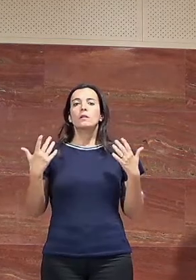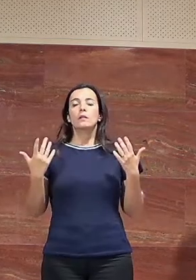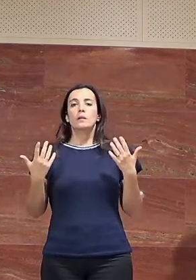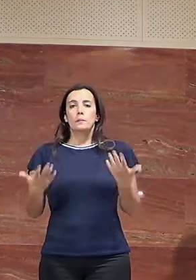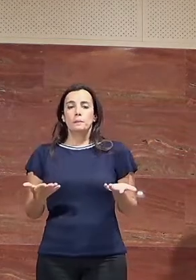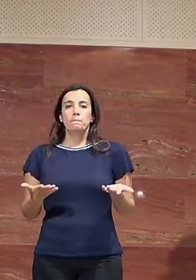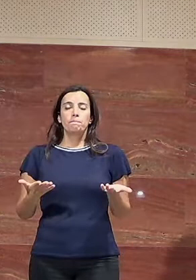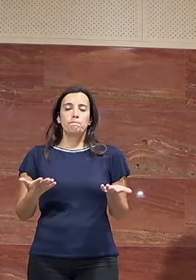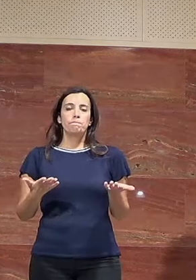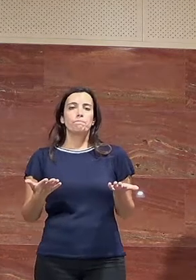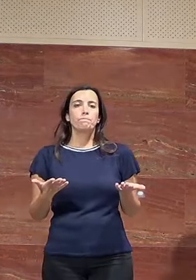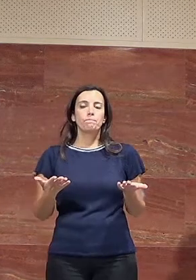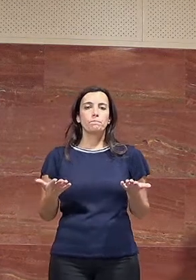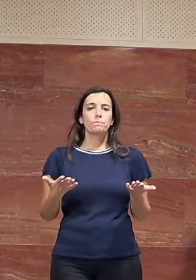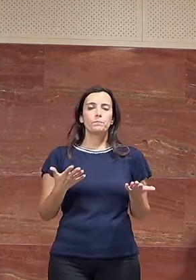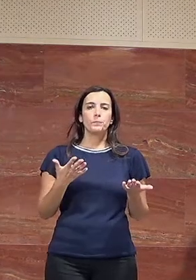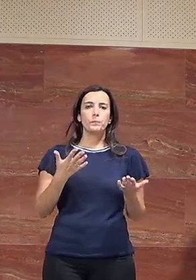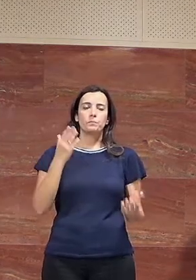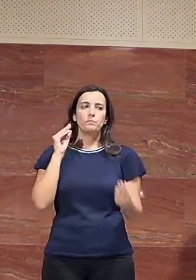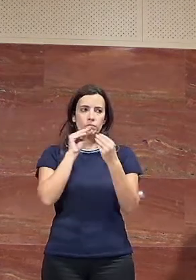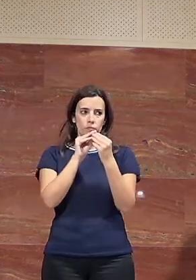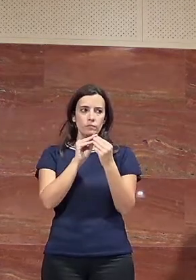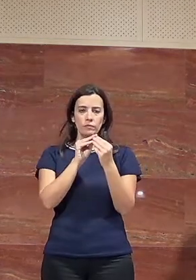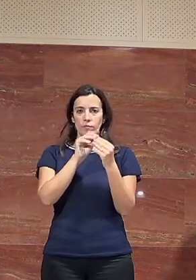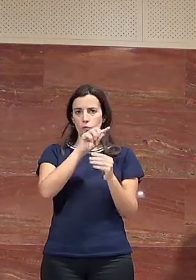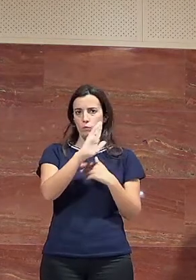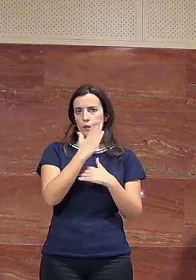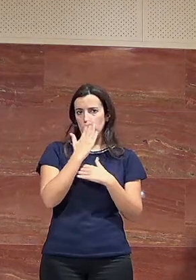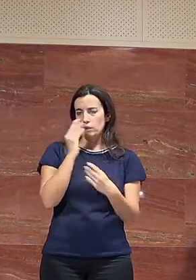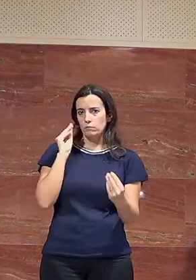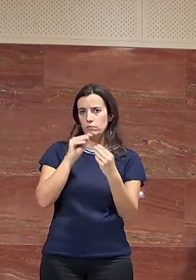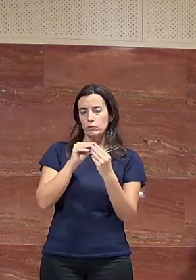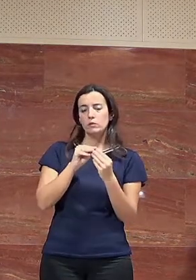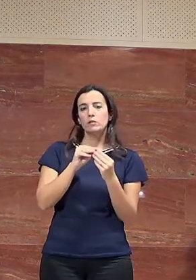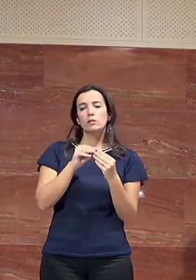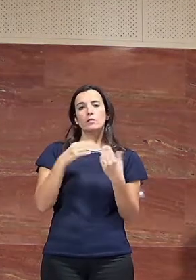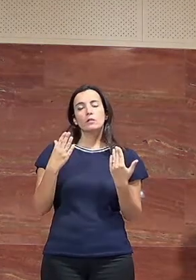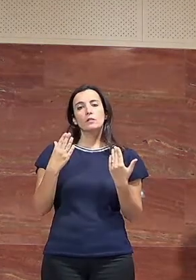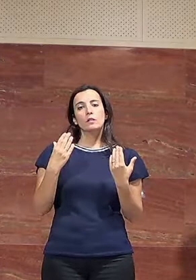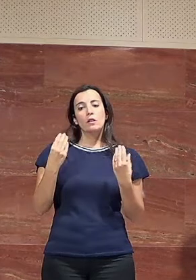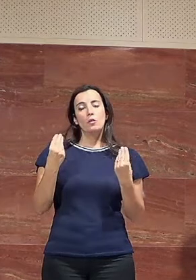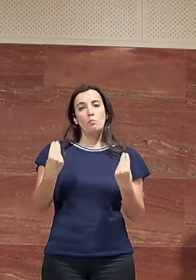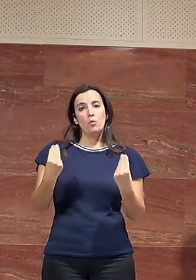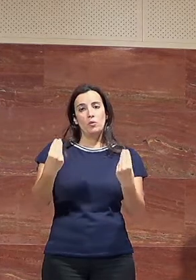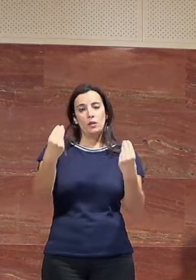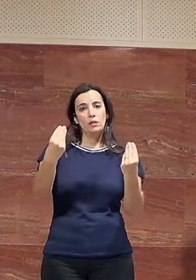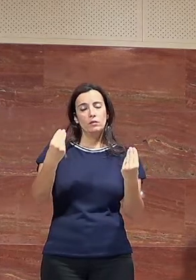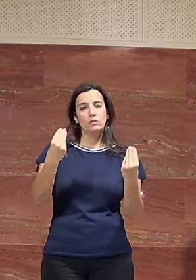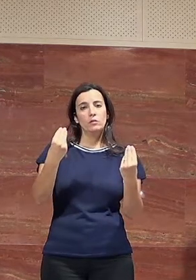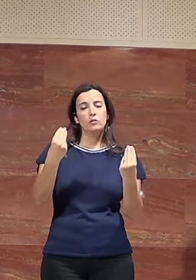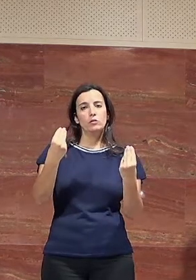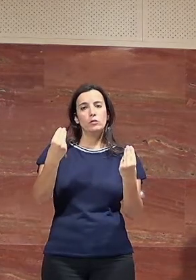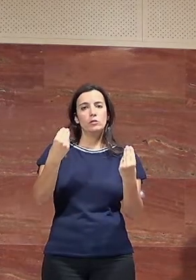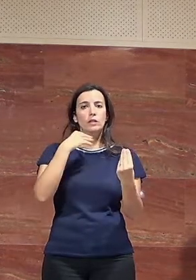que, estando de acuerdo esencialmente con lo que planteas, la petición de volardos es una de las peticiones más habituales